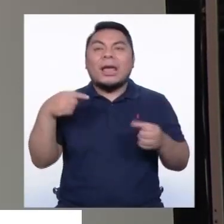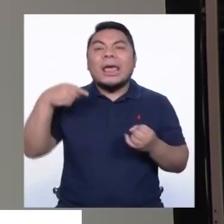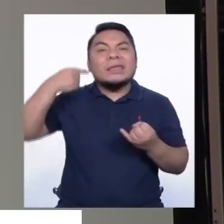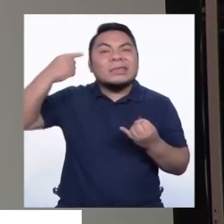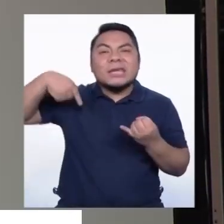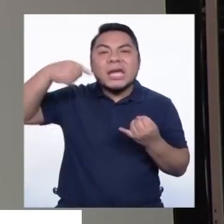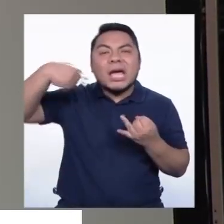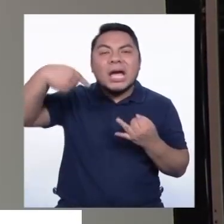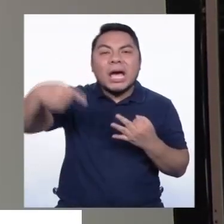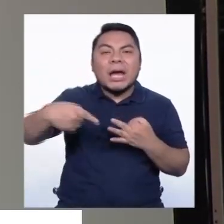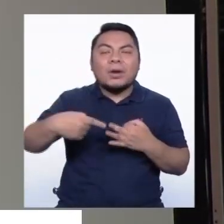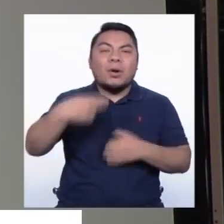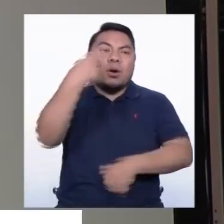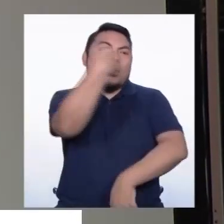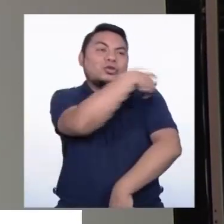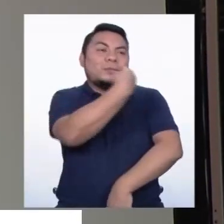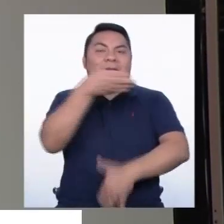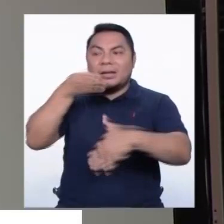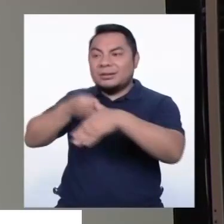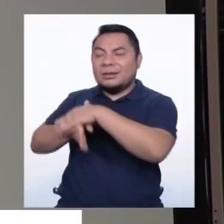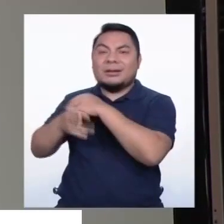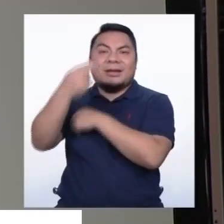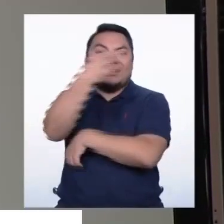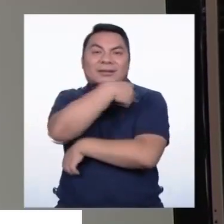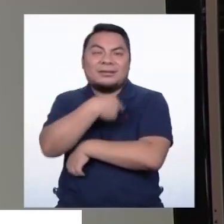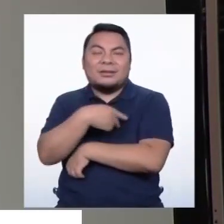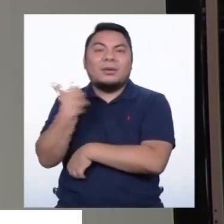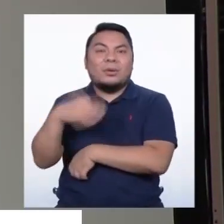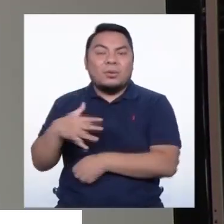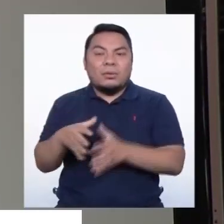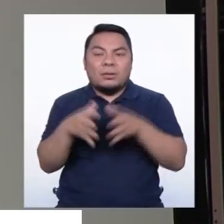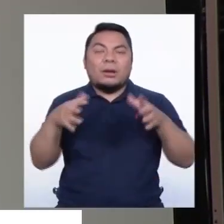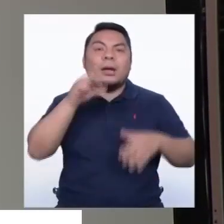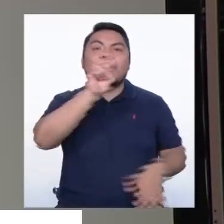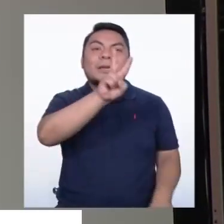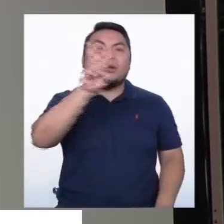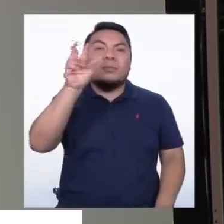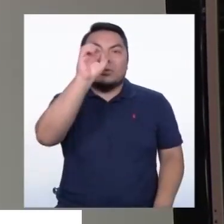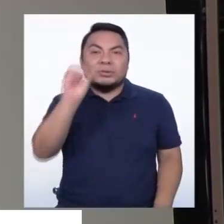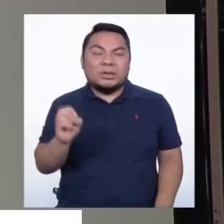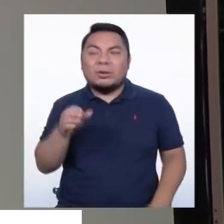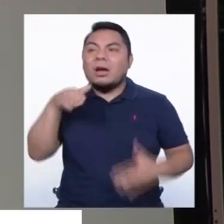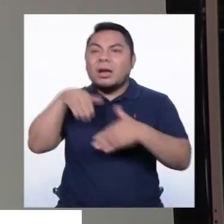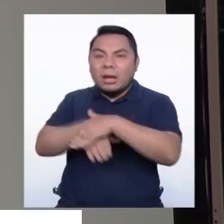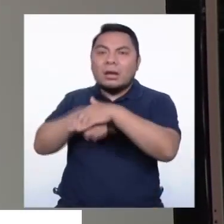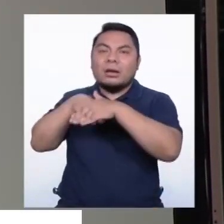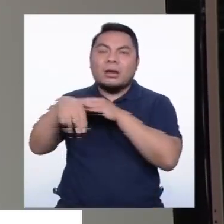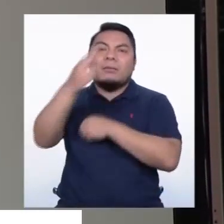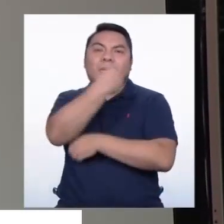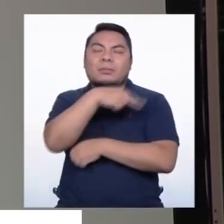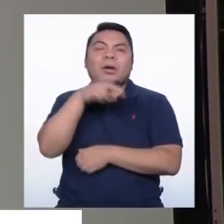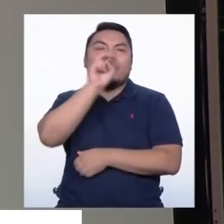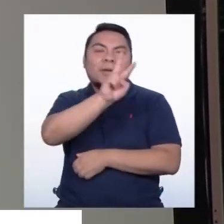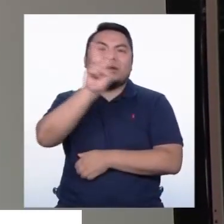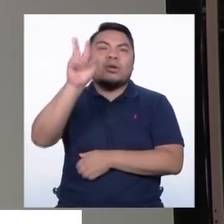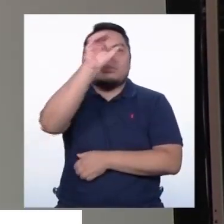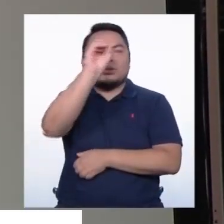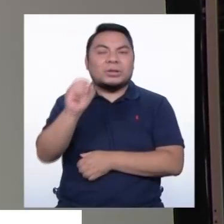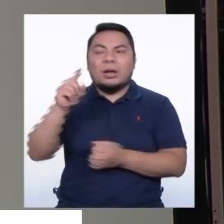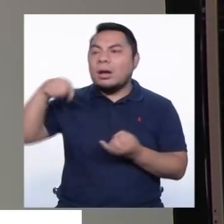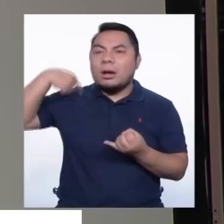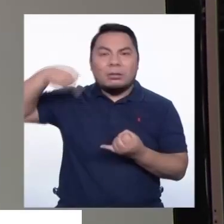diario de hospitalizados crecía por el orden del 22%. El 22% cada